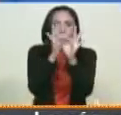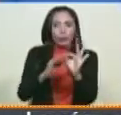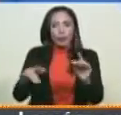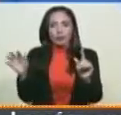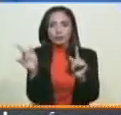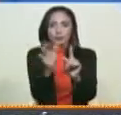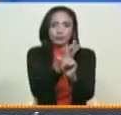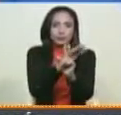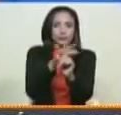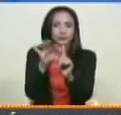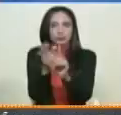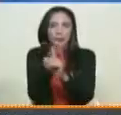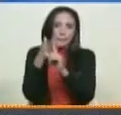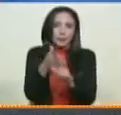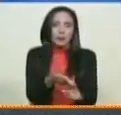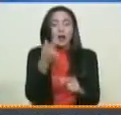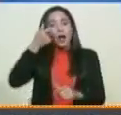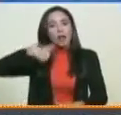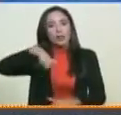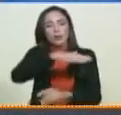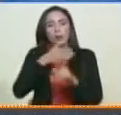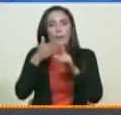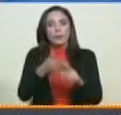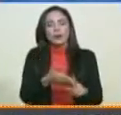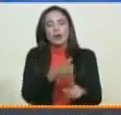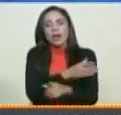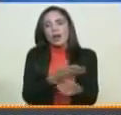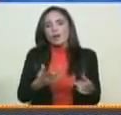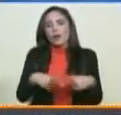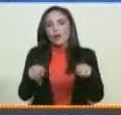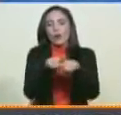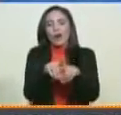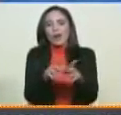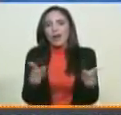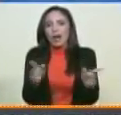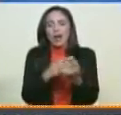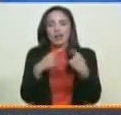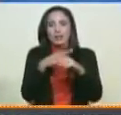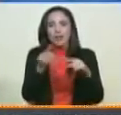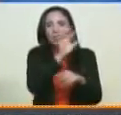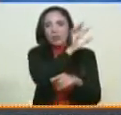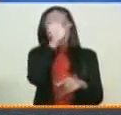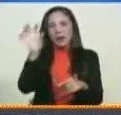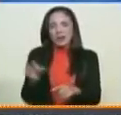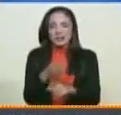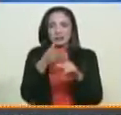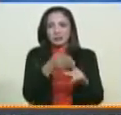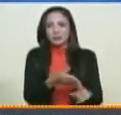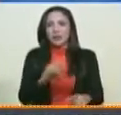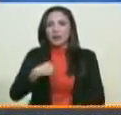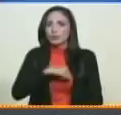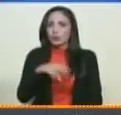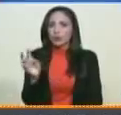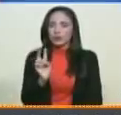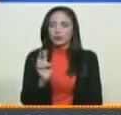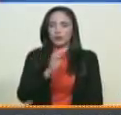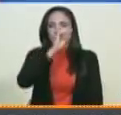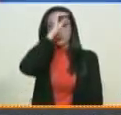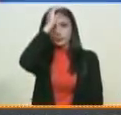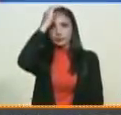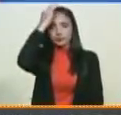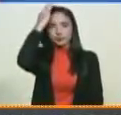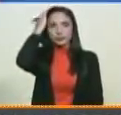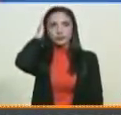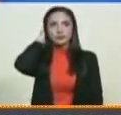para someter a nuestros pueblos y para someterlos a los deseos del país hegemón de este continente. Lo hemos dicho en